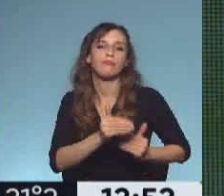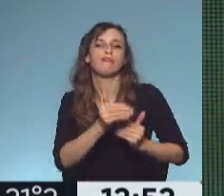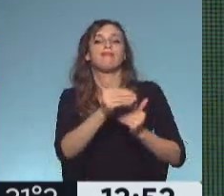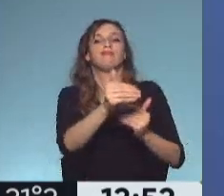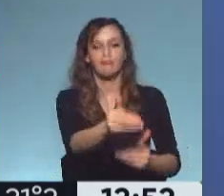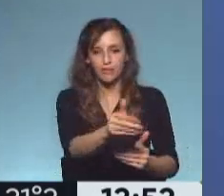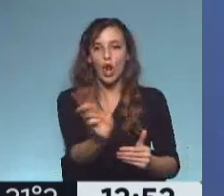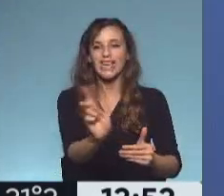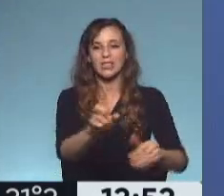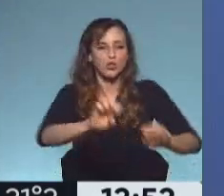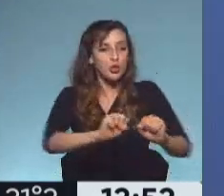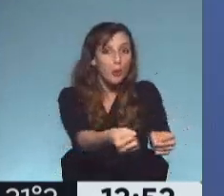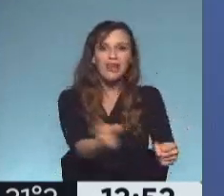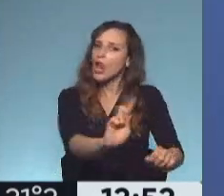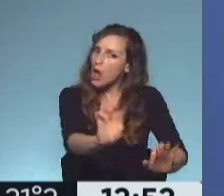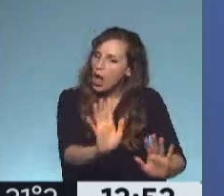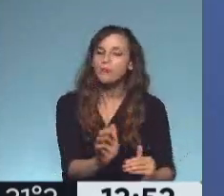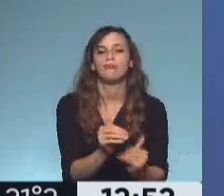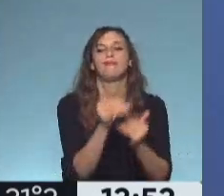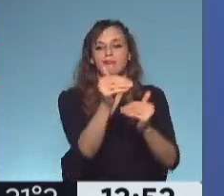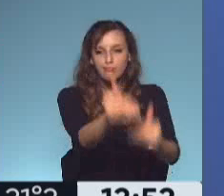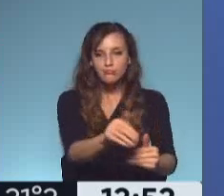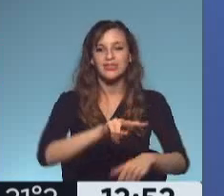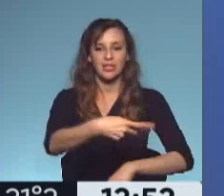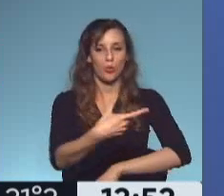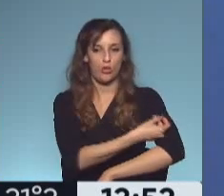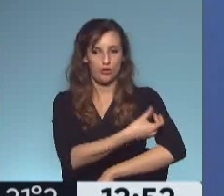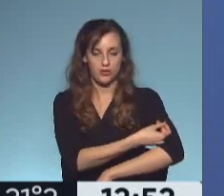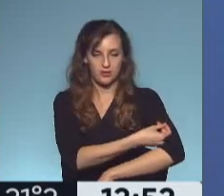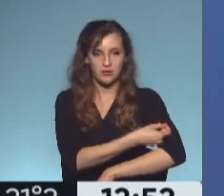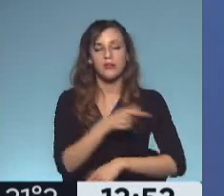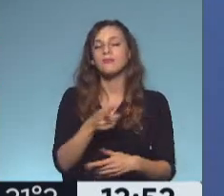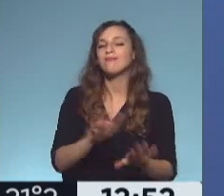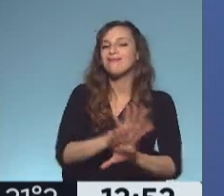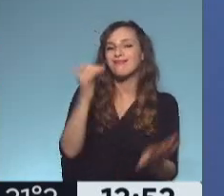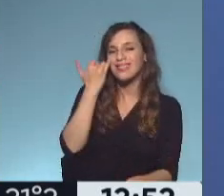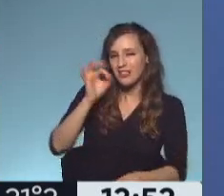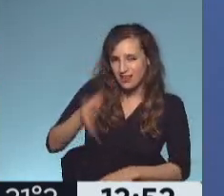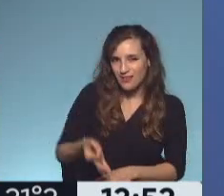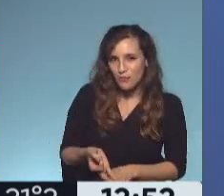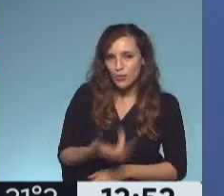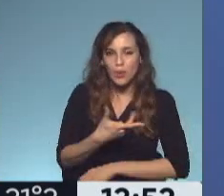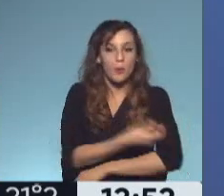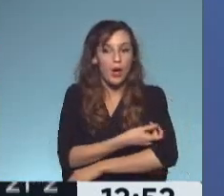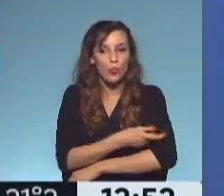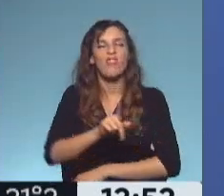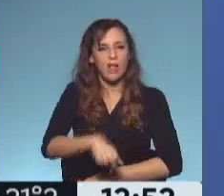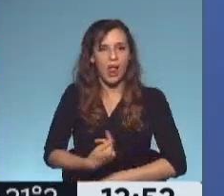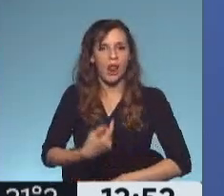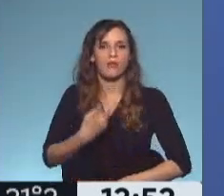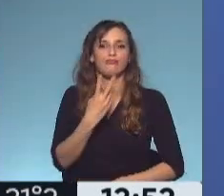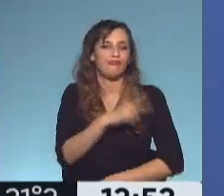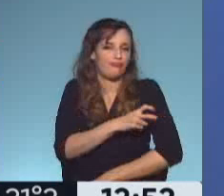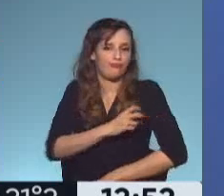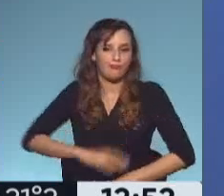significa cancelar, pero posponiendo en el Posponiendo tiempo la segunda dosis. De esta manera sabemos que muchísimas de las vacunas generan los anticuerpos necesarios por lo